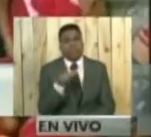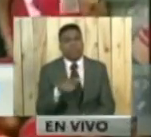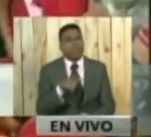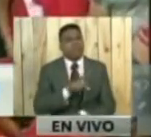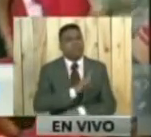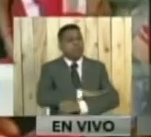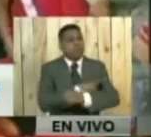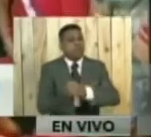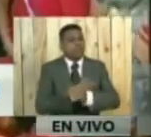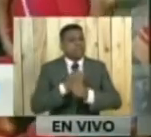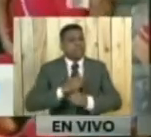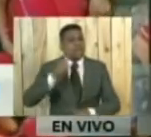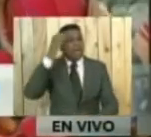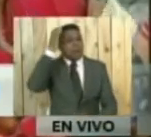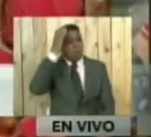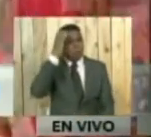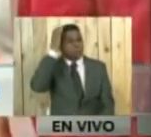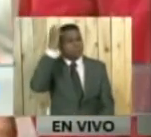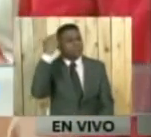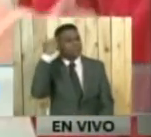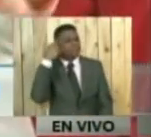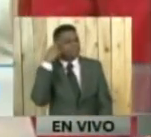conciencia del pueblo.